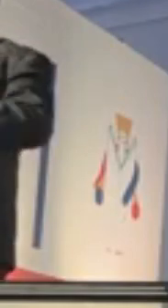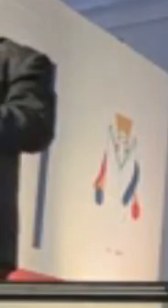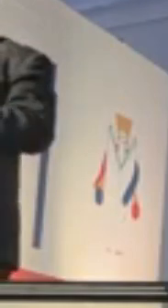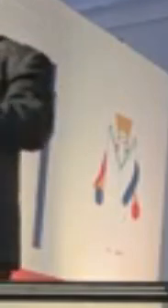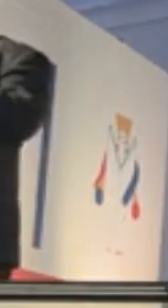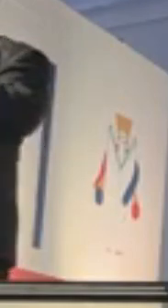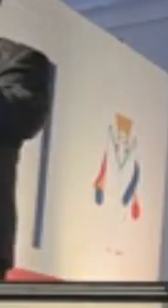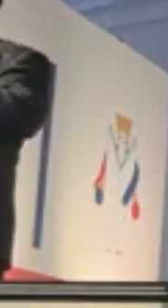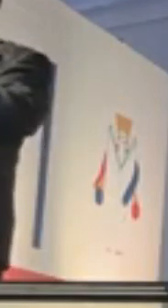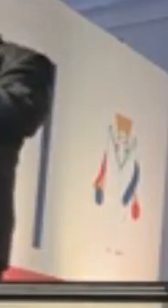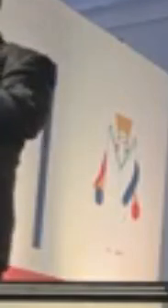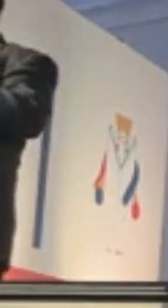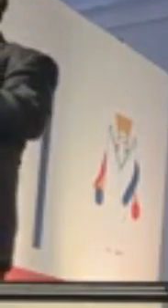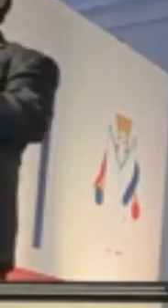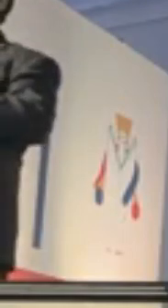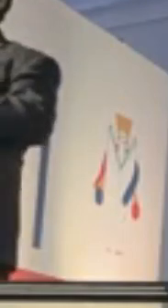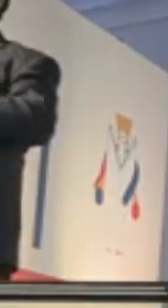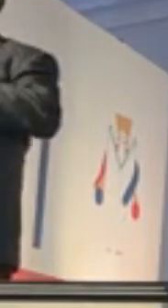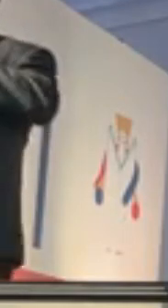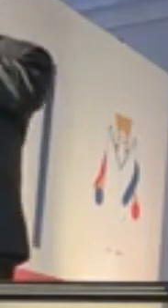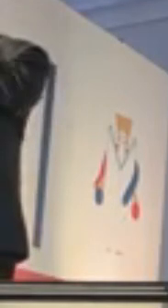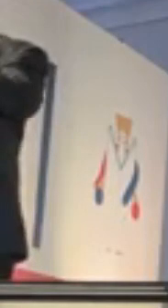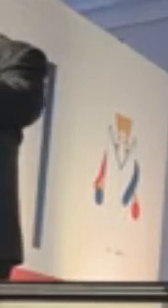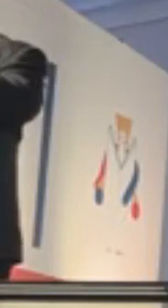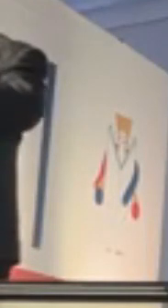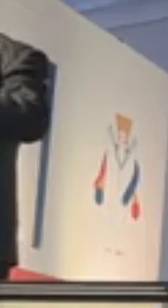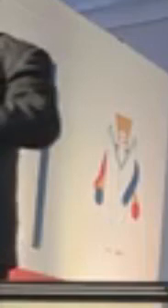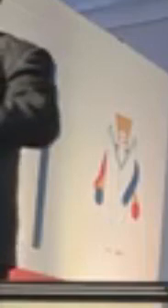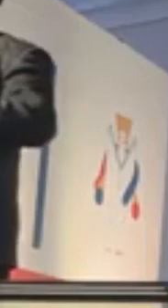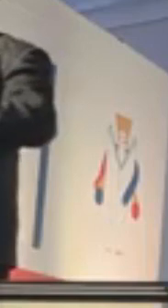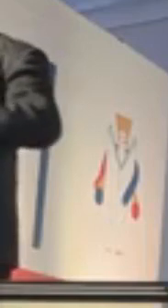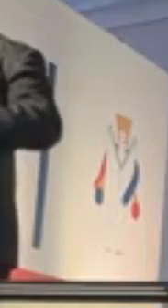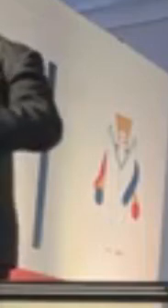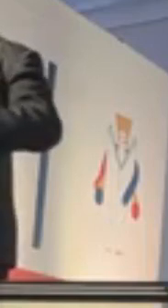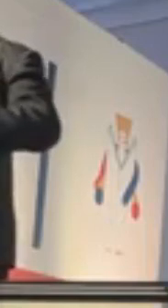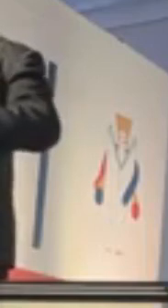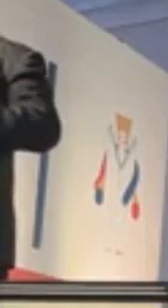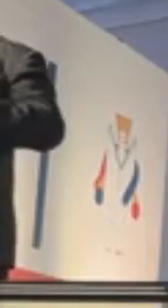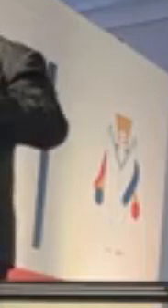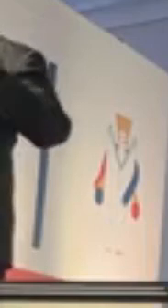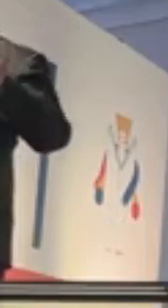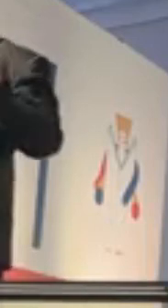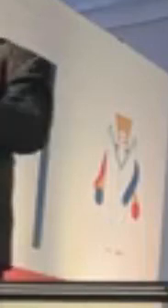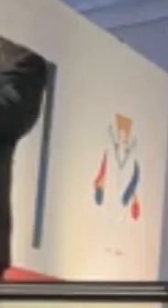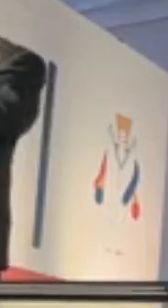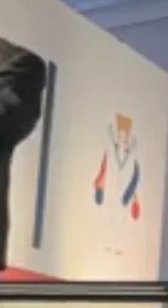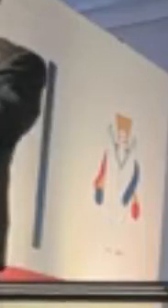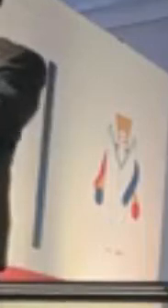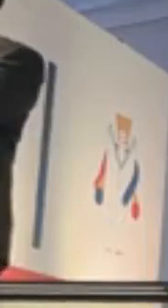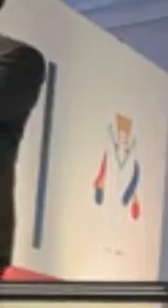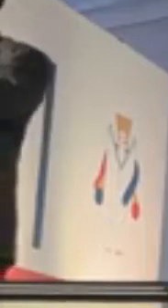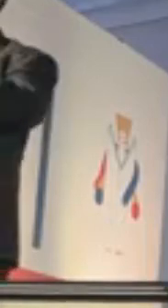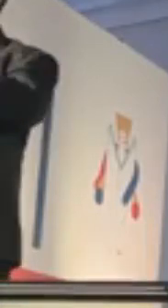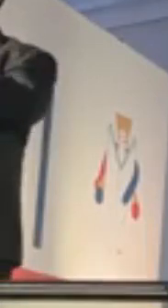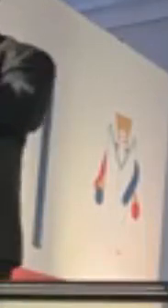tiempos de la conquista, ¿no?, toda esa resistencia a la invasión, saqueo, genocidio, etc. Pero por remontarnos a la historia